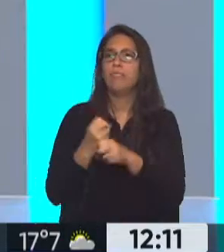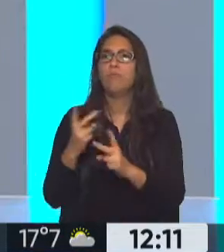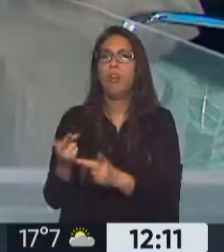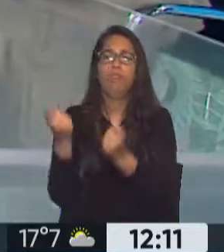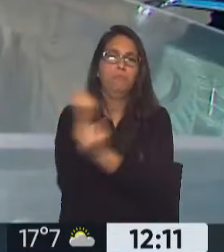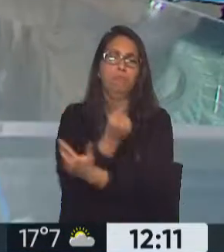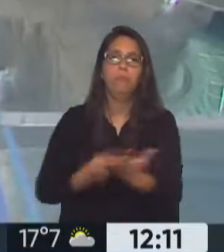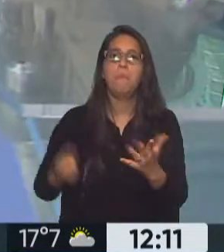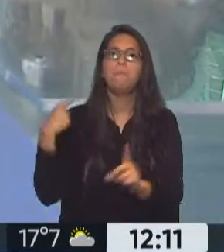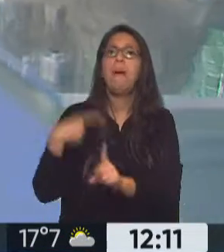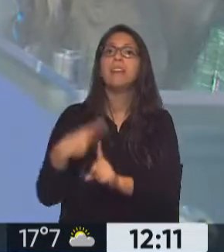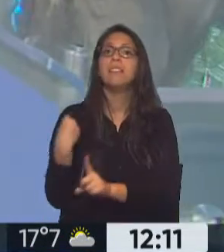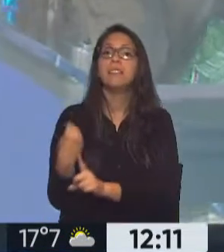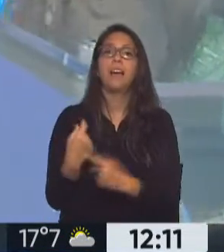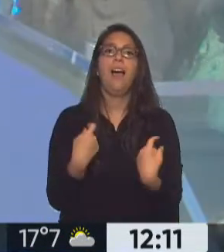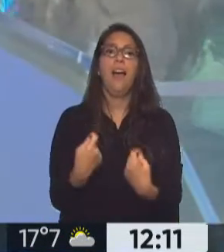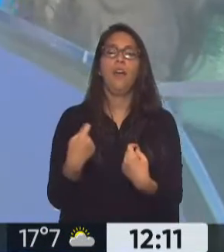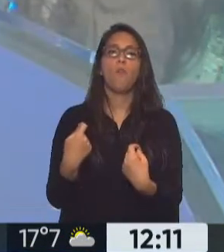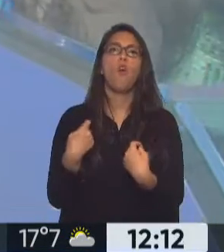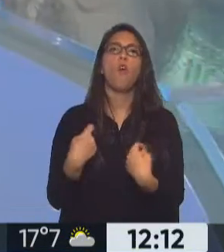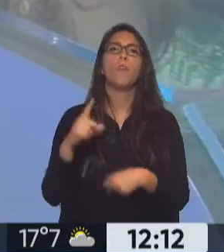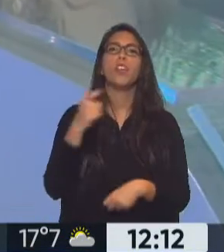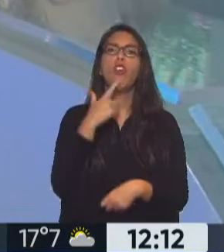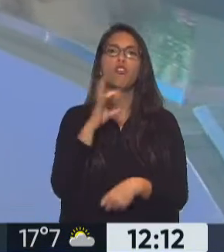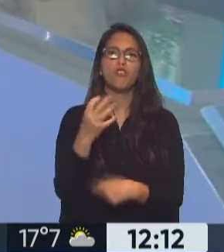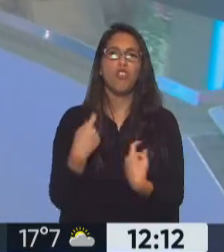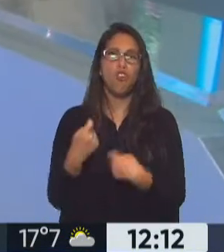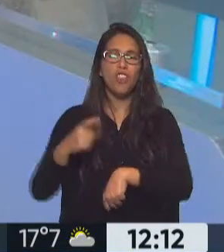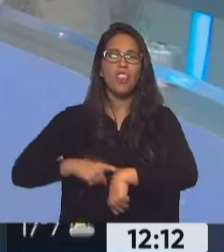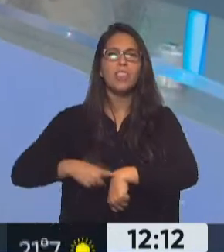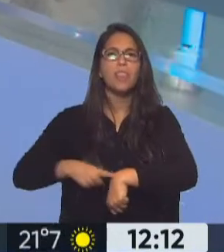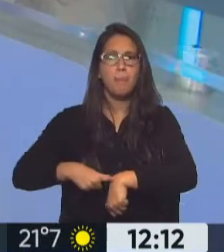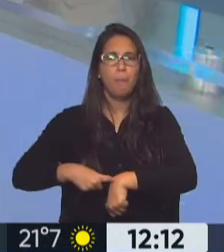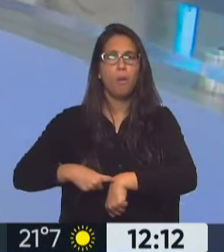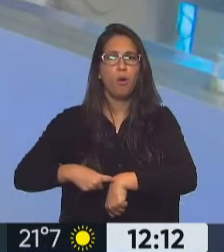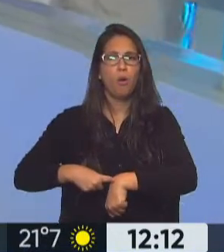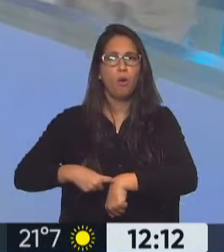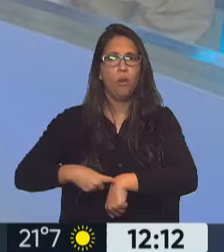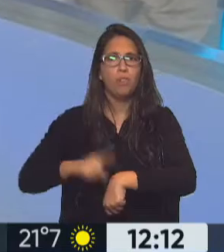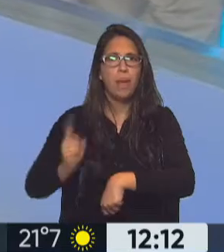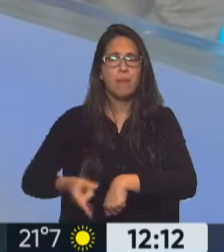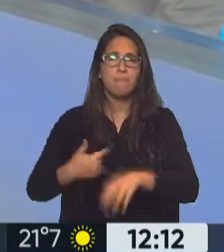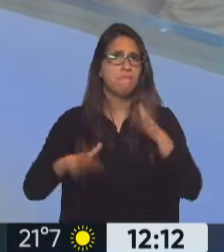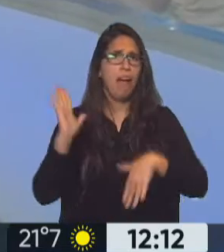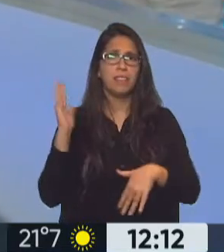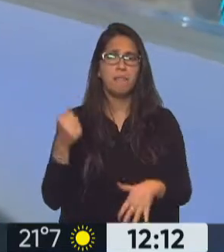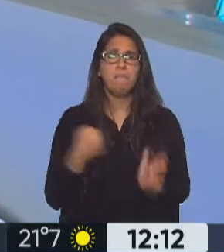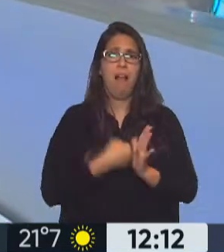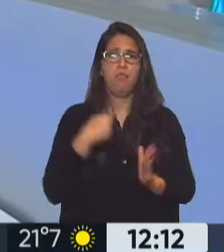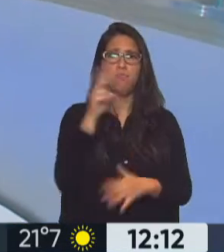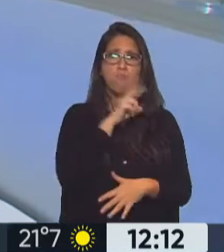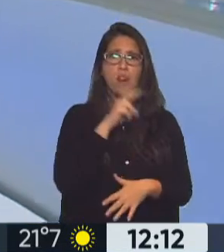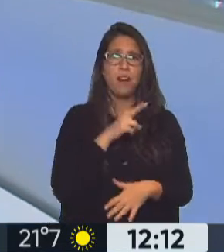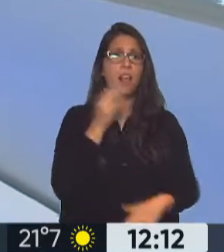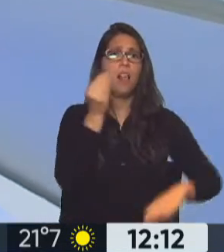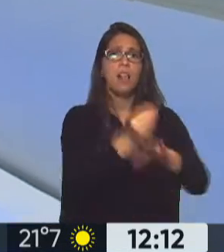etcétera, sino también un costo en tiempo, que es un costo en oportunidad muy alto que pagan las mujeres, que justamente por ahí muchas veces no pueden acceder a un